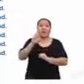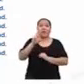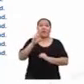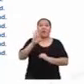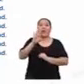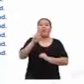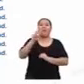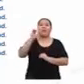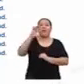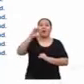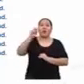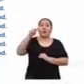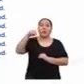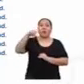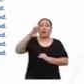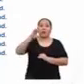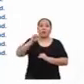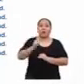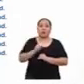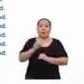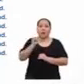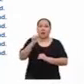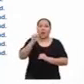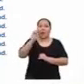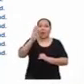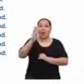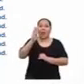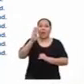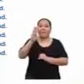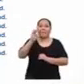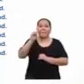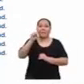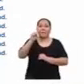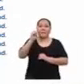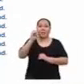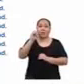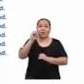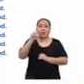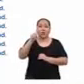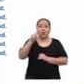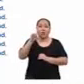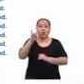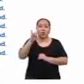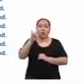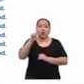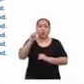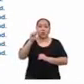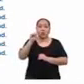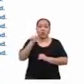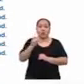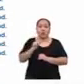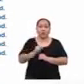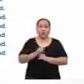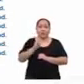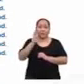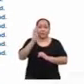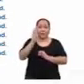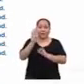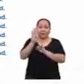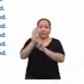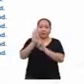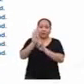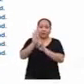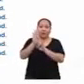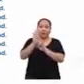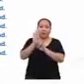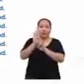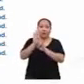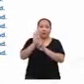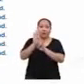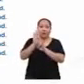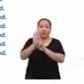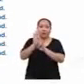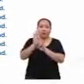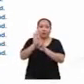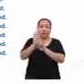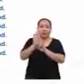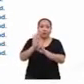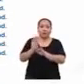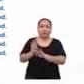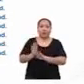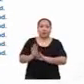i, es decir, con una letra pequeña que va ligeramente más abajo que la letra F, el valor